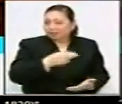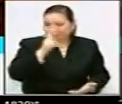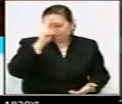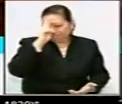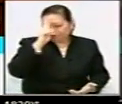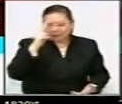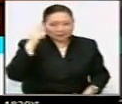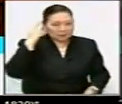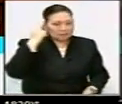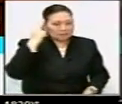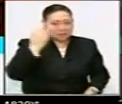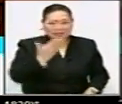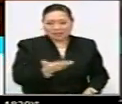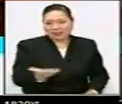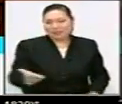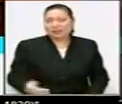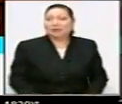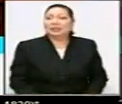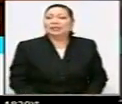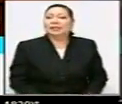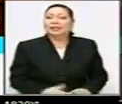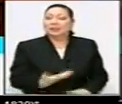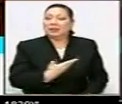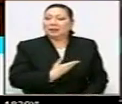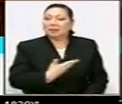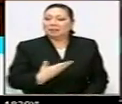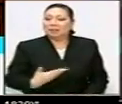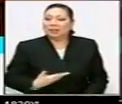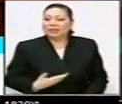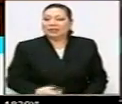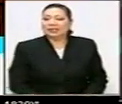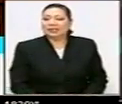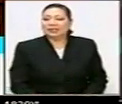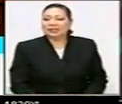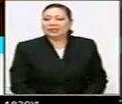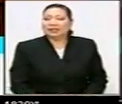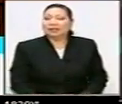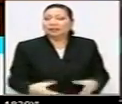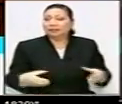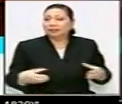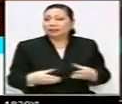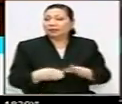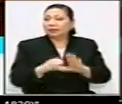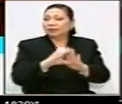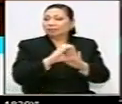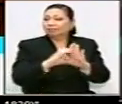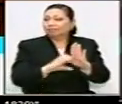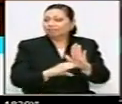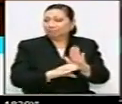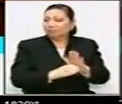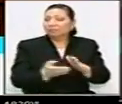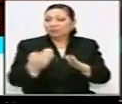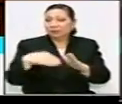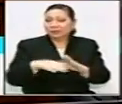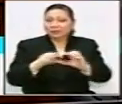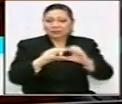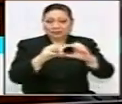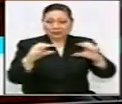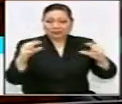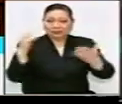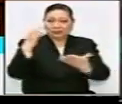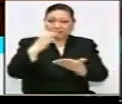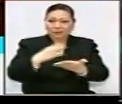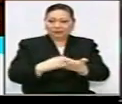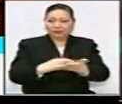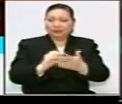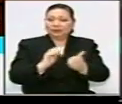una reflexión y yo le solicito a la señora presidenta de la Comisión de Constitución que incluya ese párrafo